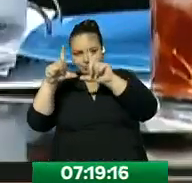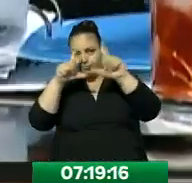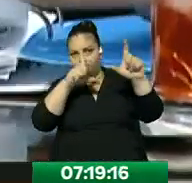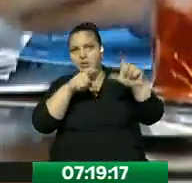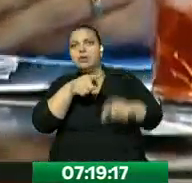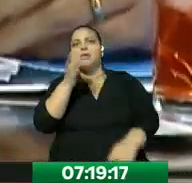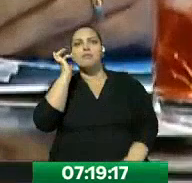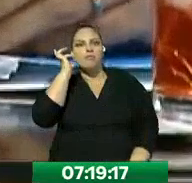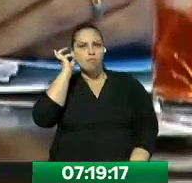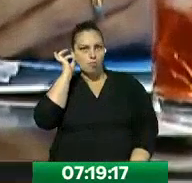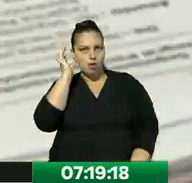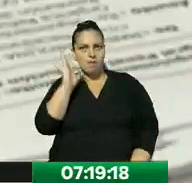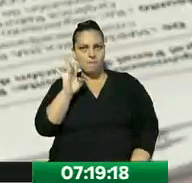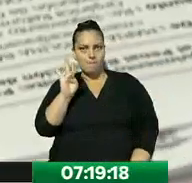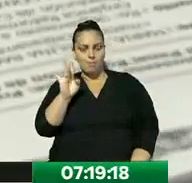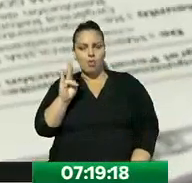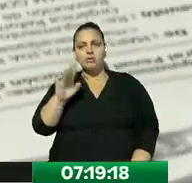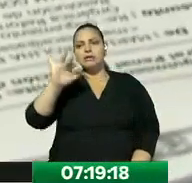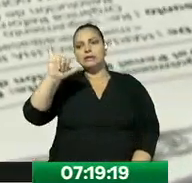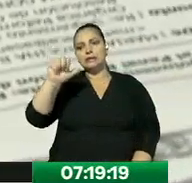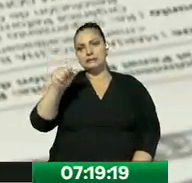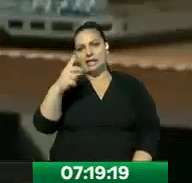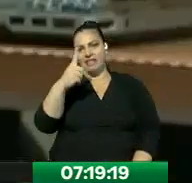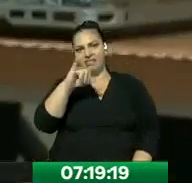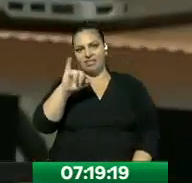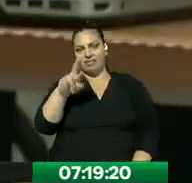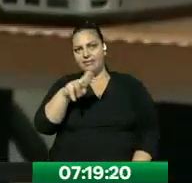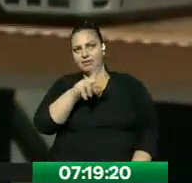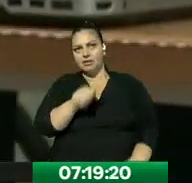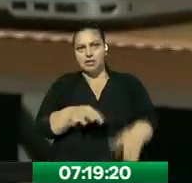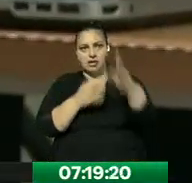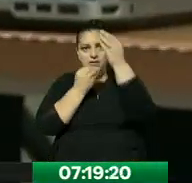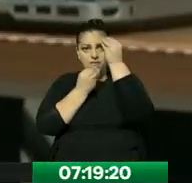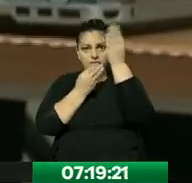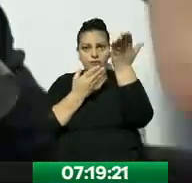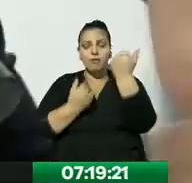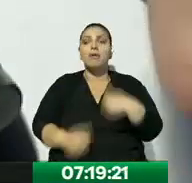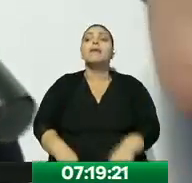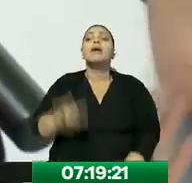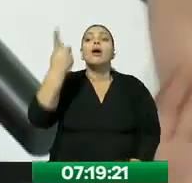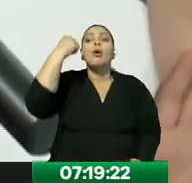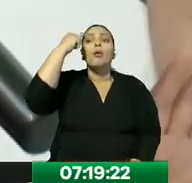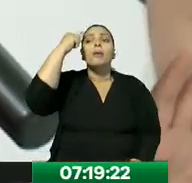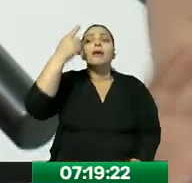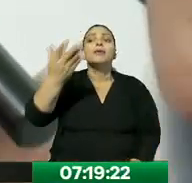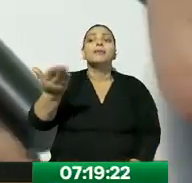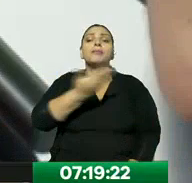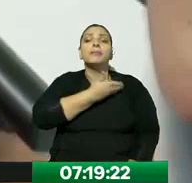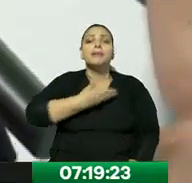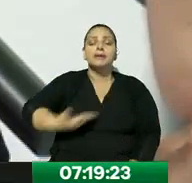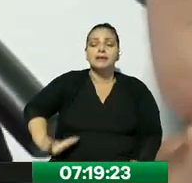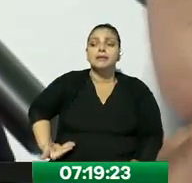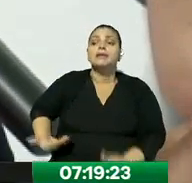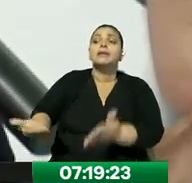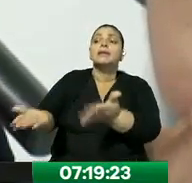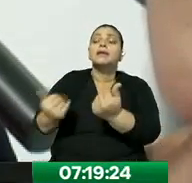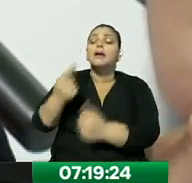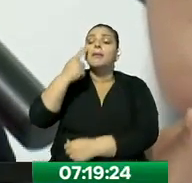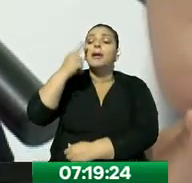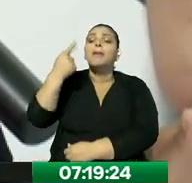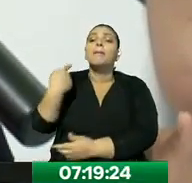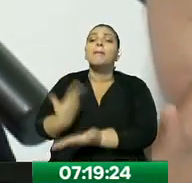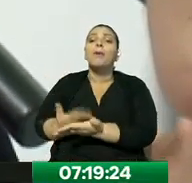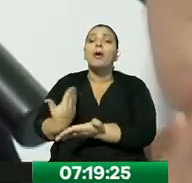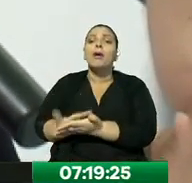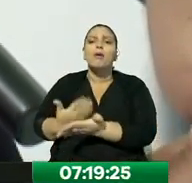gobierno ecuatoriano les entregue una información desclasificada completa. La muerte de alias Guacho no nos hace olvidar que nos deben información